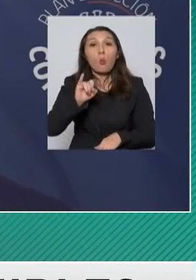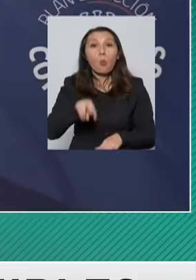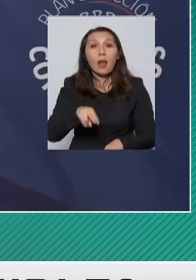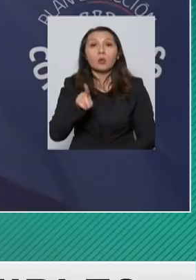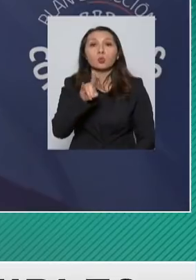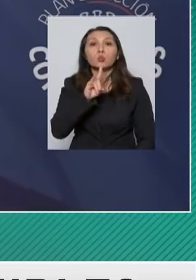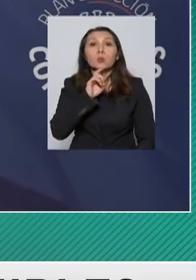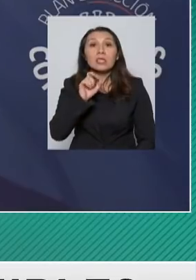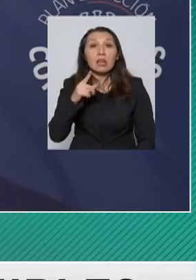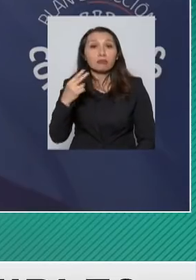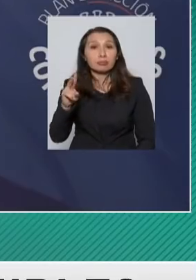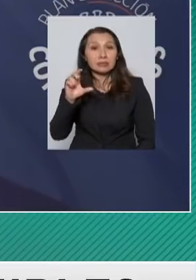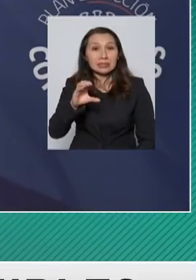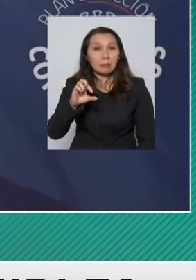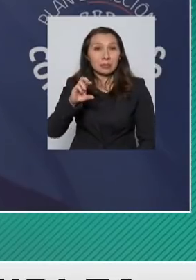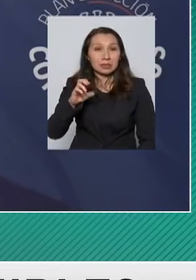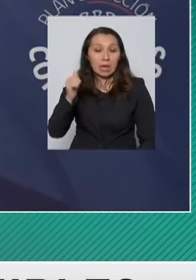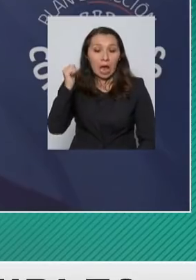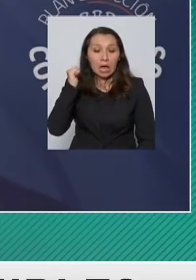Sutil el día de ayer.